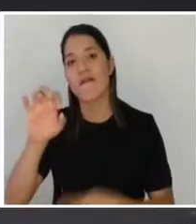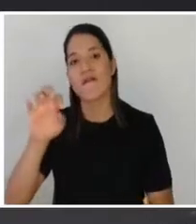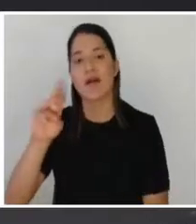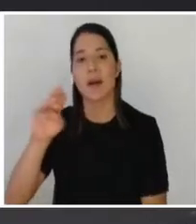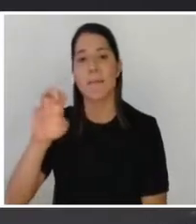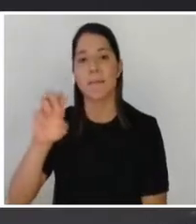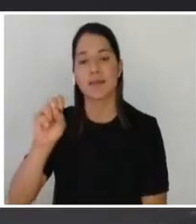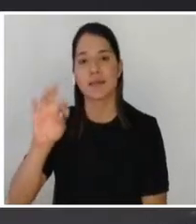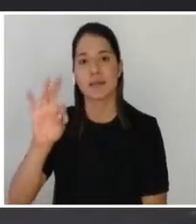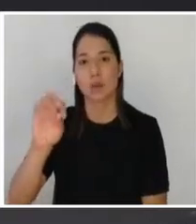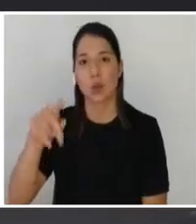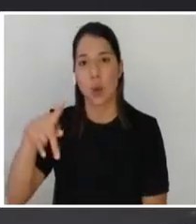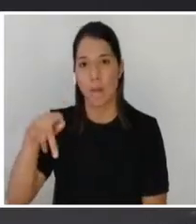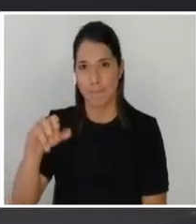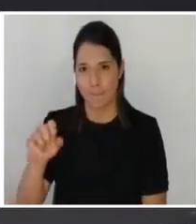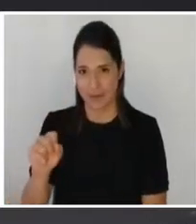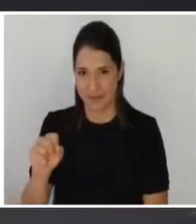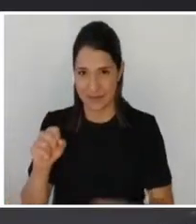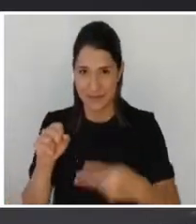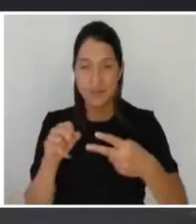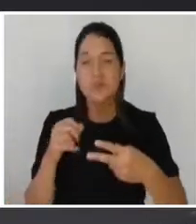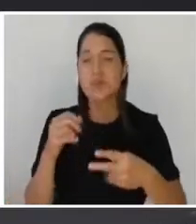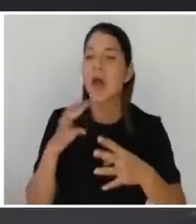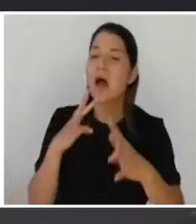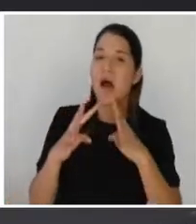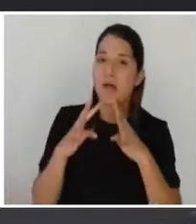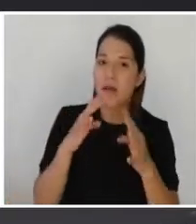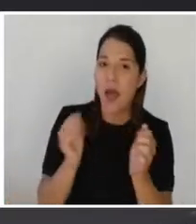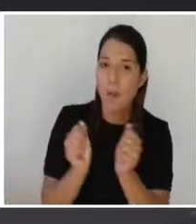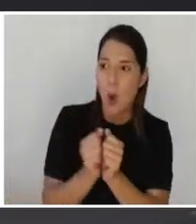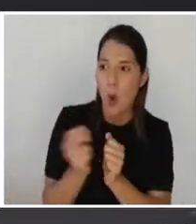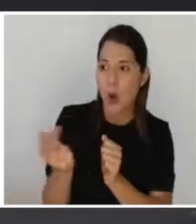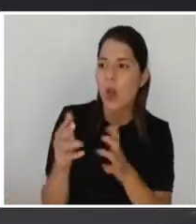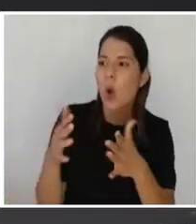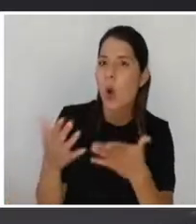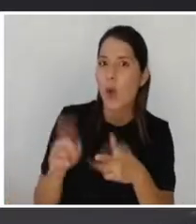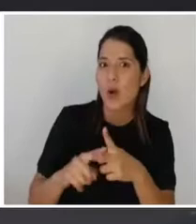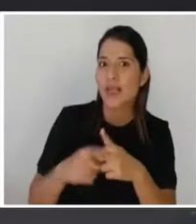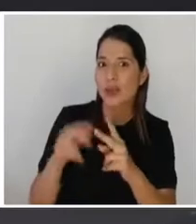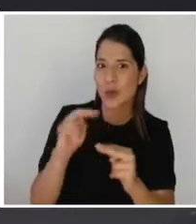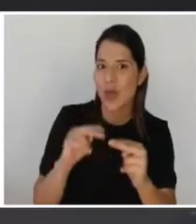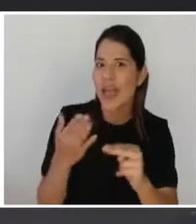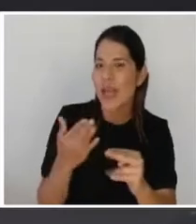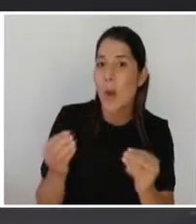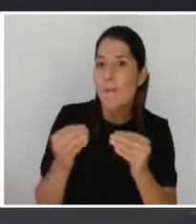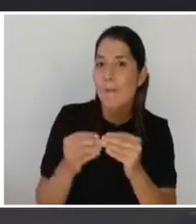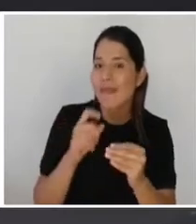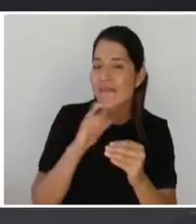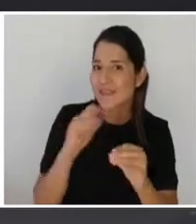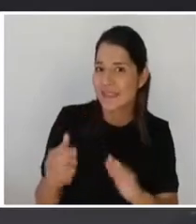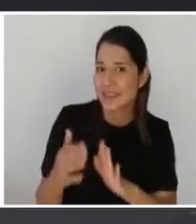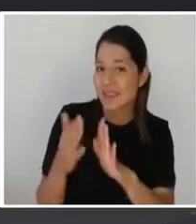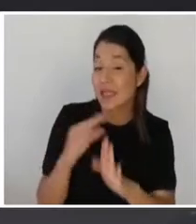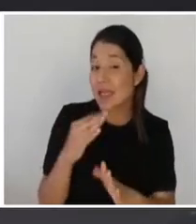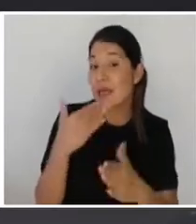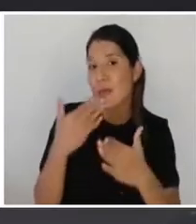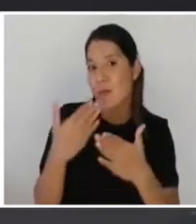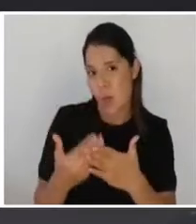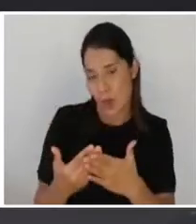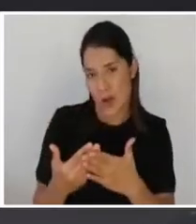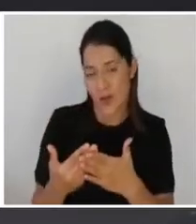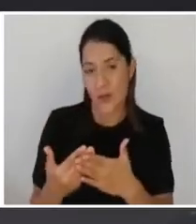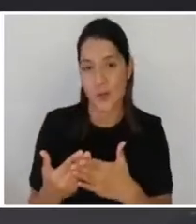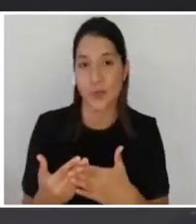nació la idea de este negocio, qué ha sido lo más difícil que han tenido que enfrentar, y bueno, conversamos seguido con sobre este